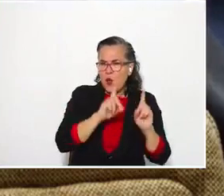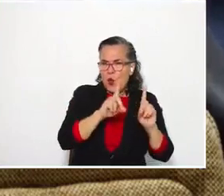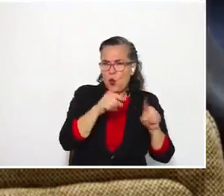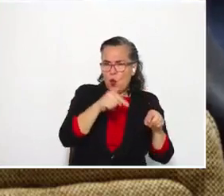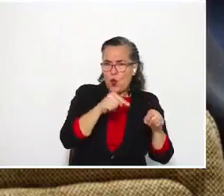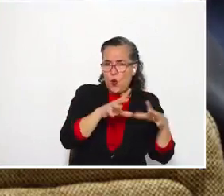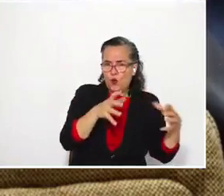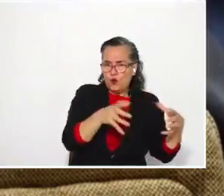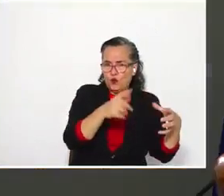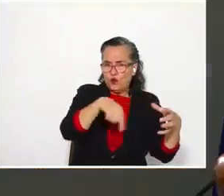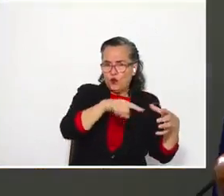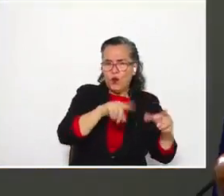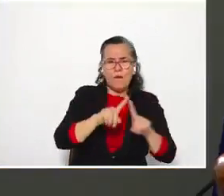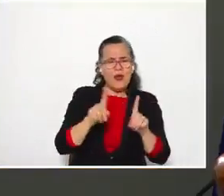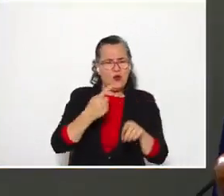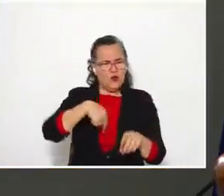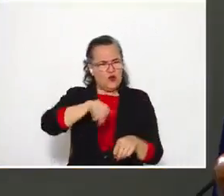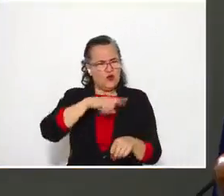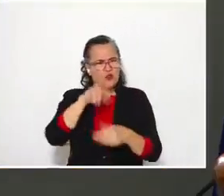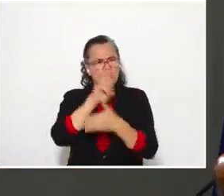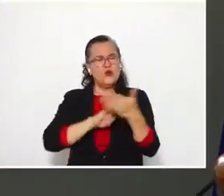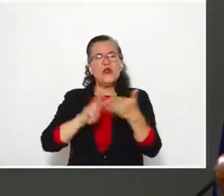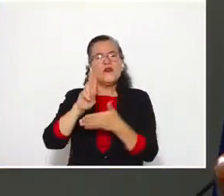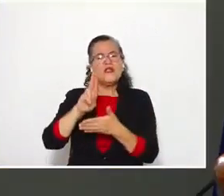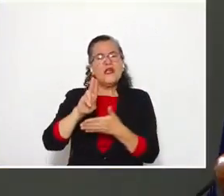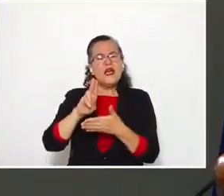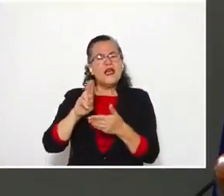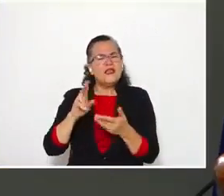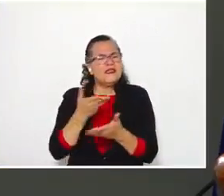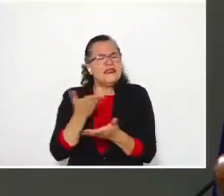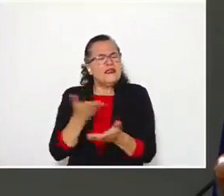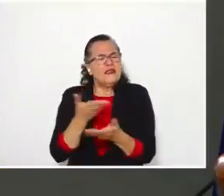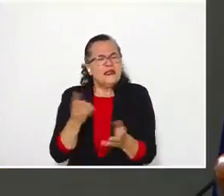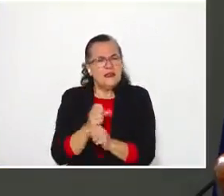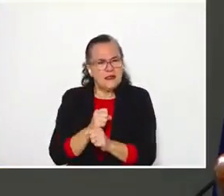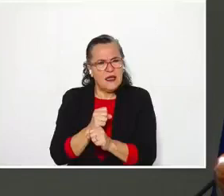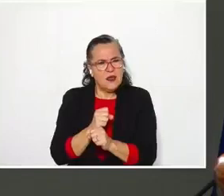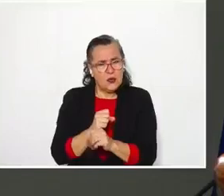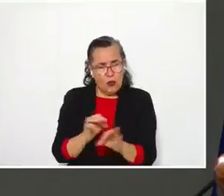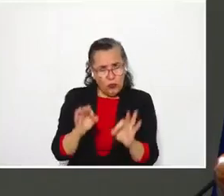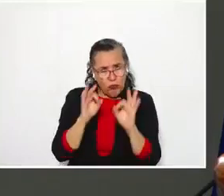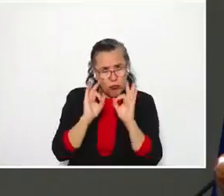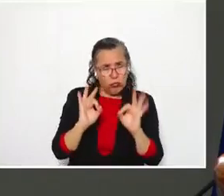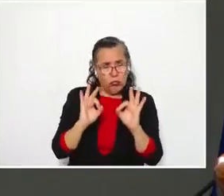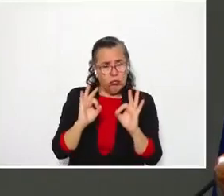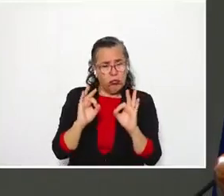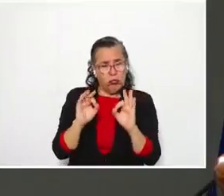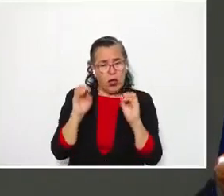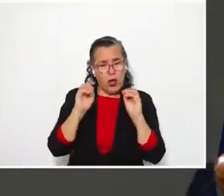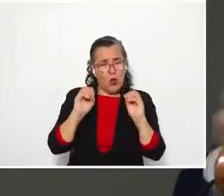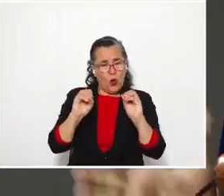como universidades estamos haciendo el papel que deberíamos hacer como educadores.